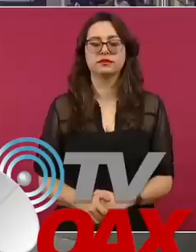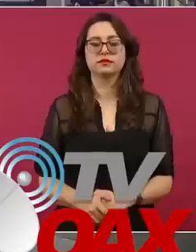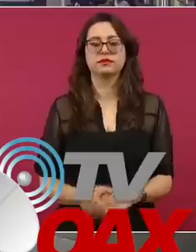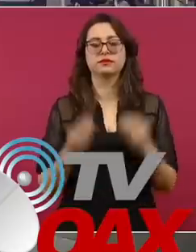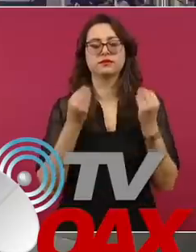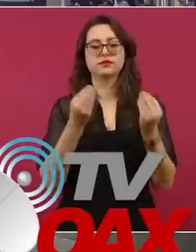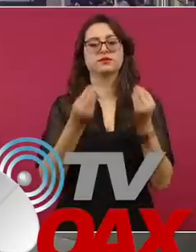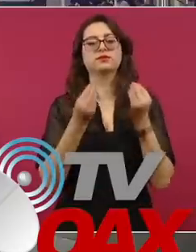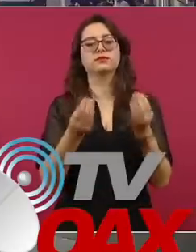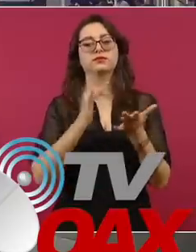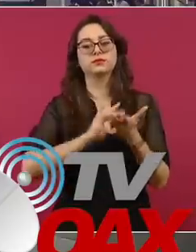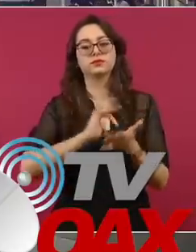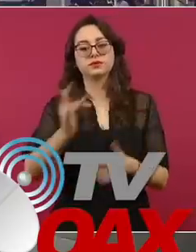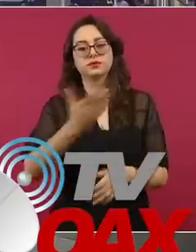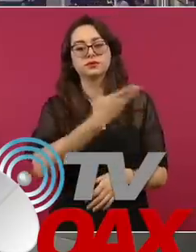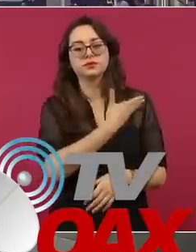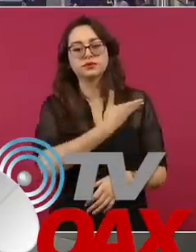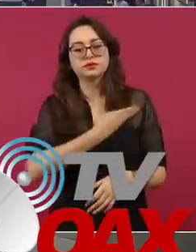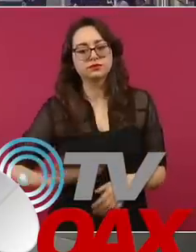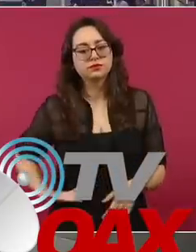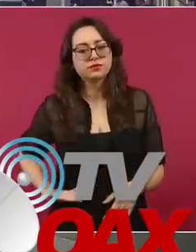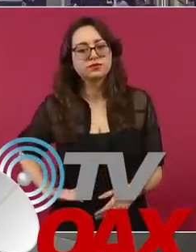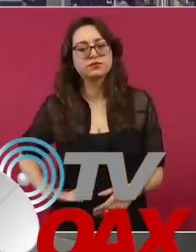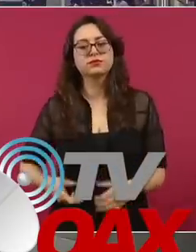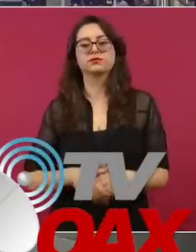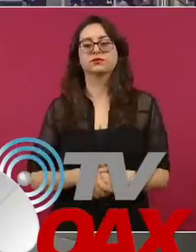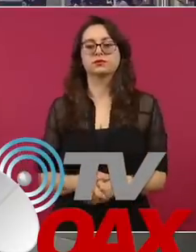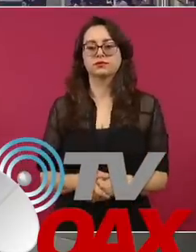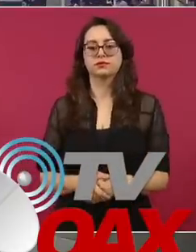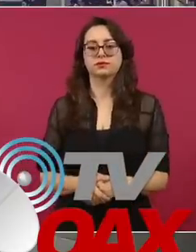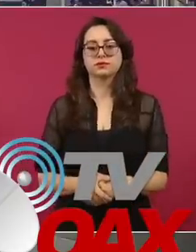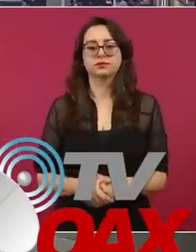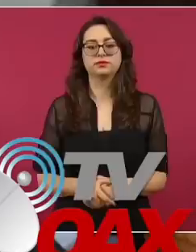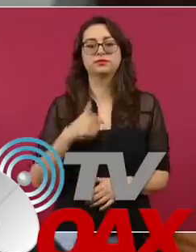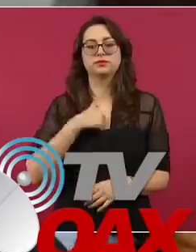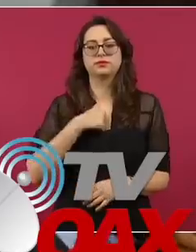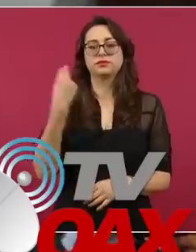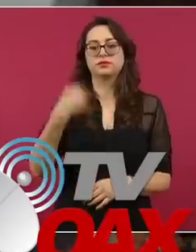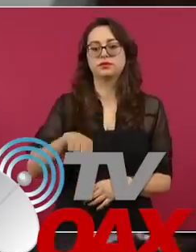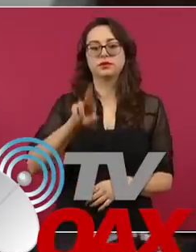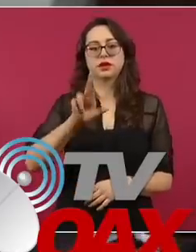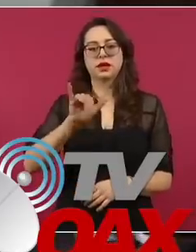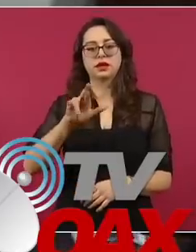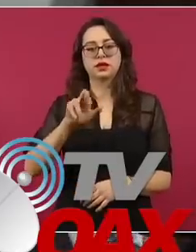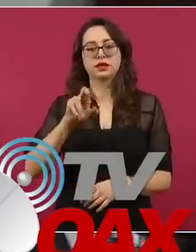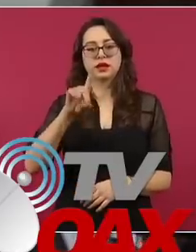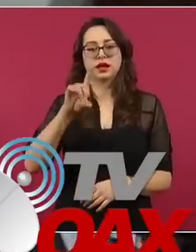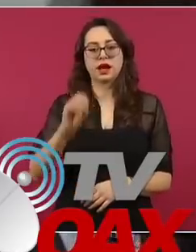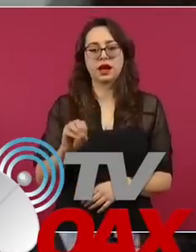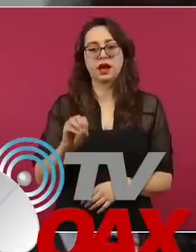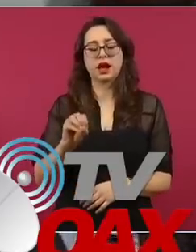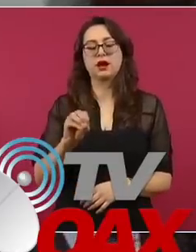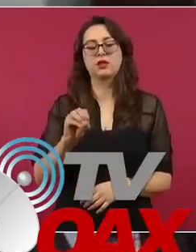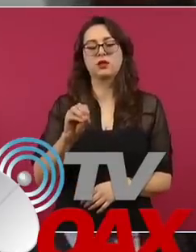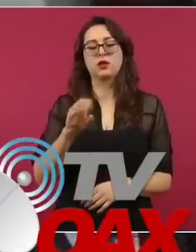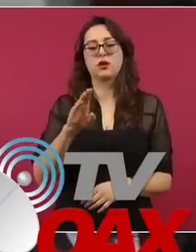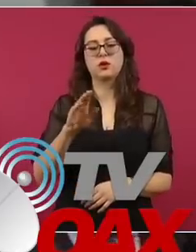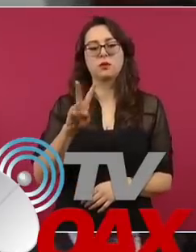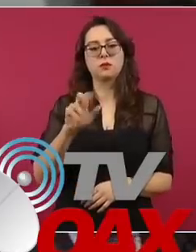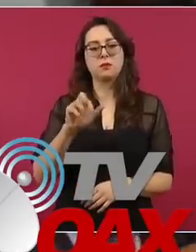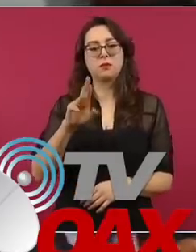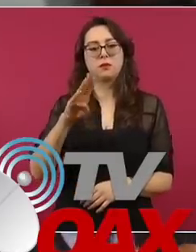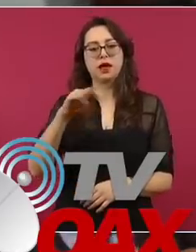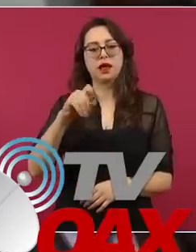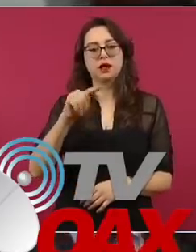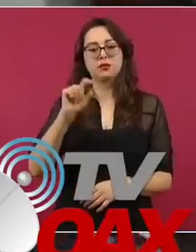Muchas gracias, señor presidente. Me voy a identificar, mi nombre es Ricardo Belmont Casinelli, fui